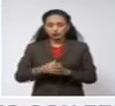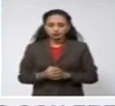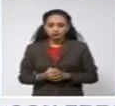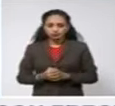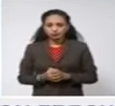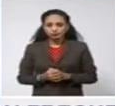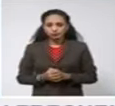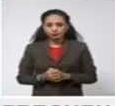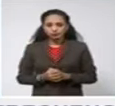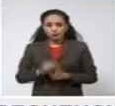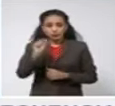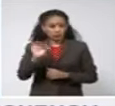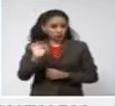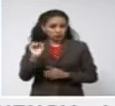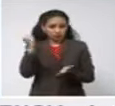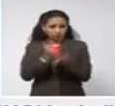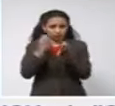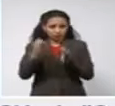sospechosos